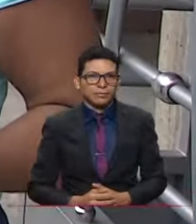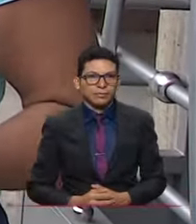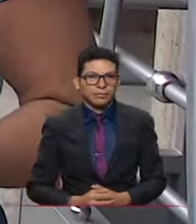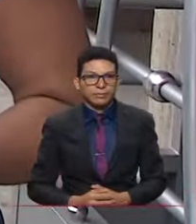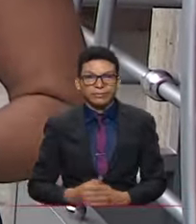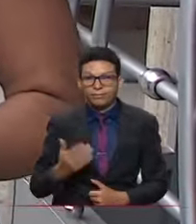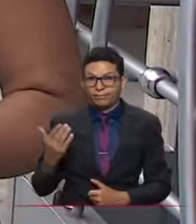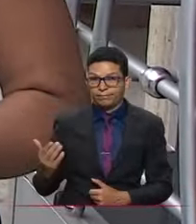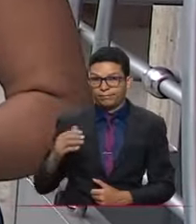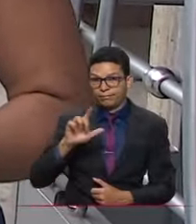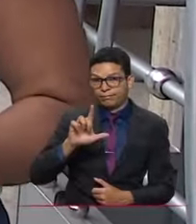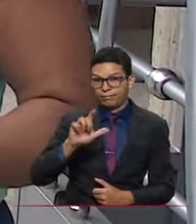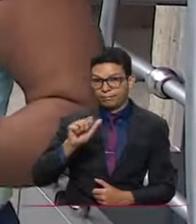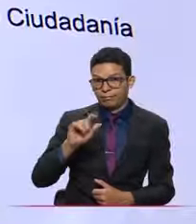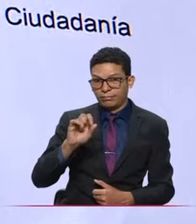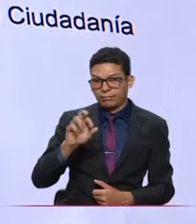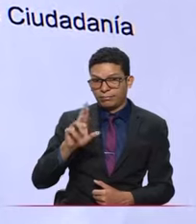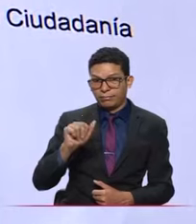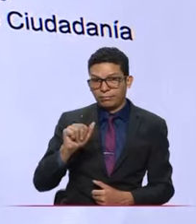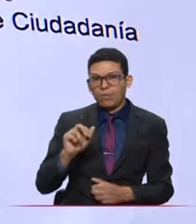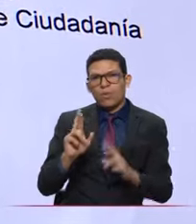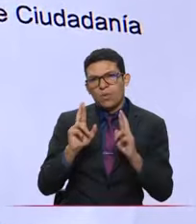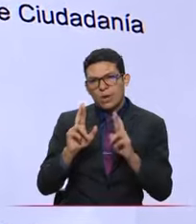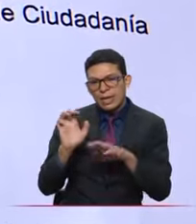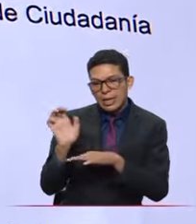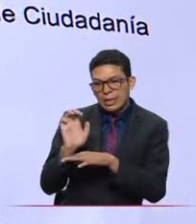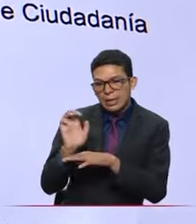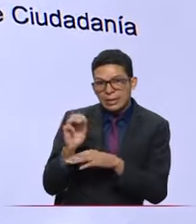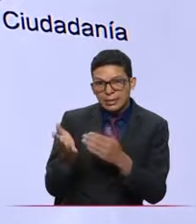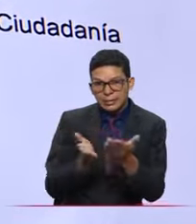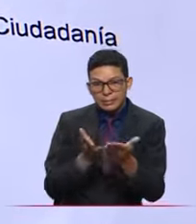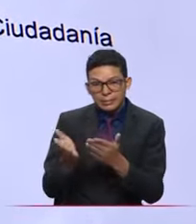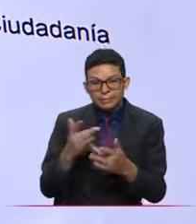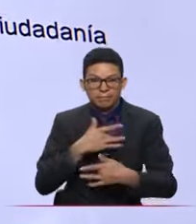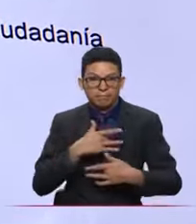Laura Elena y su familia esperan que la entidad prestadora del servicio de